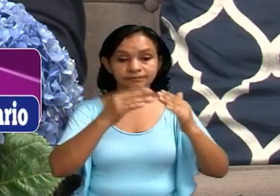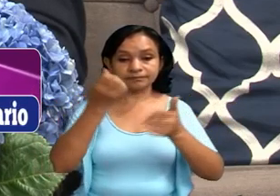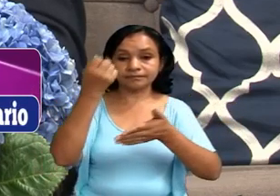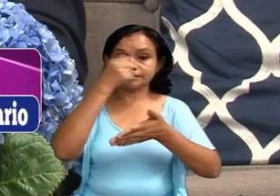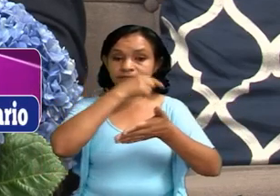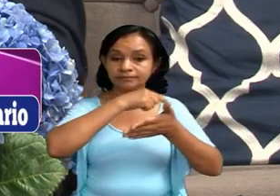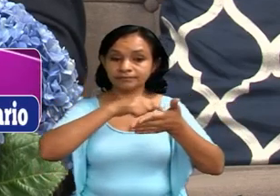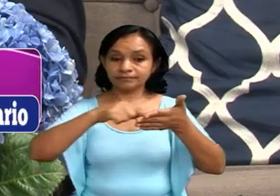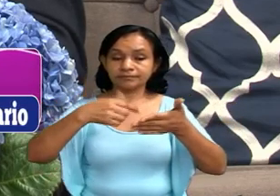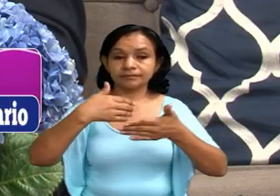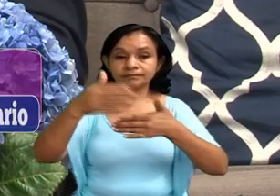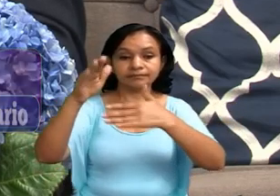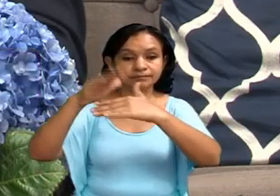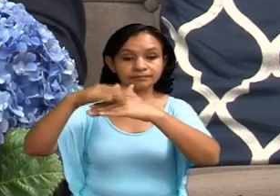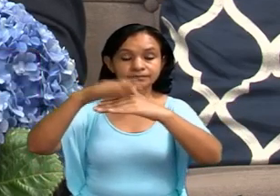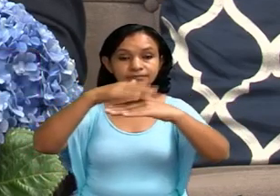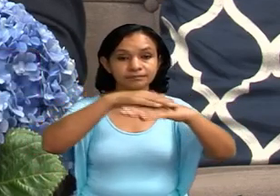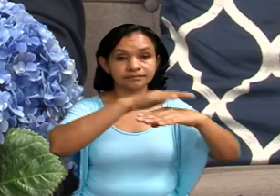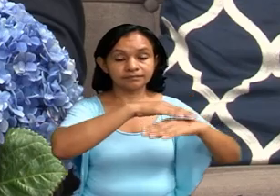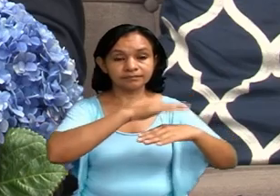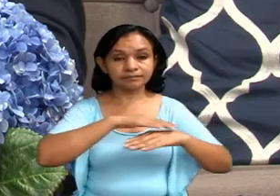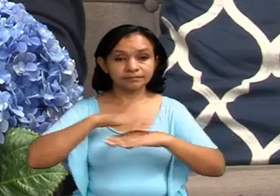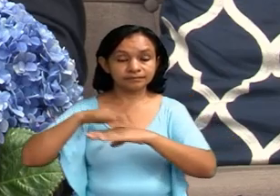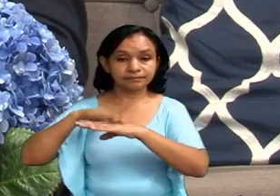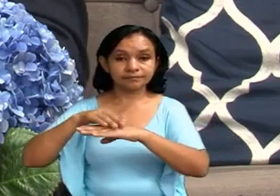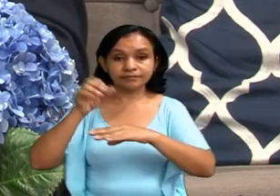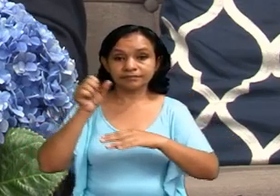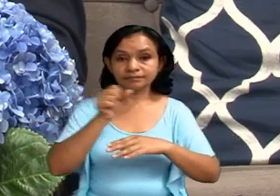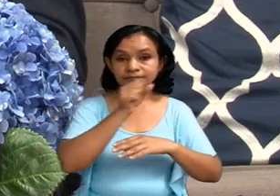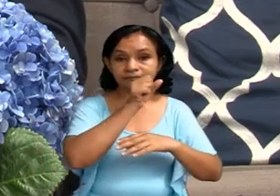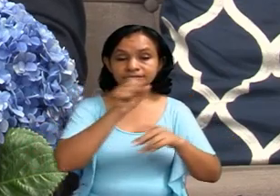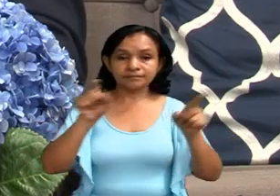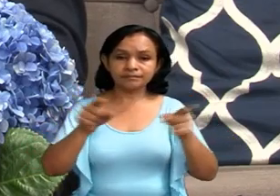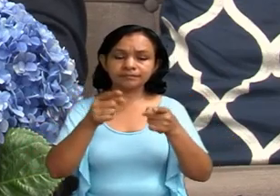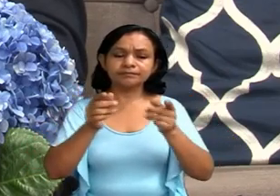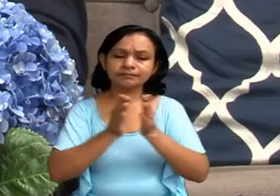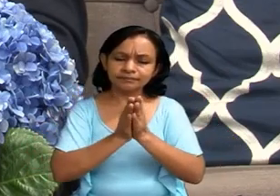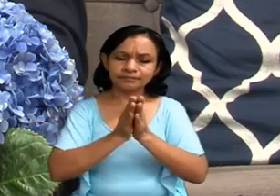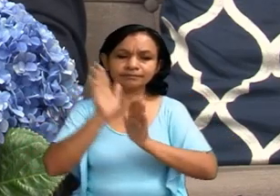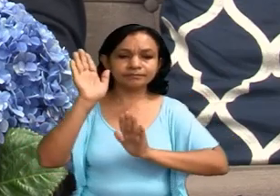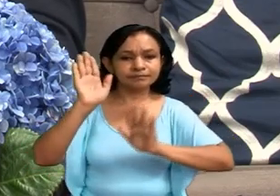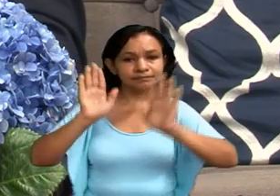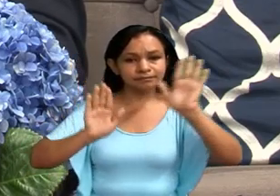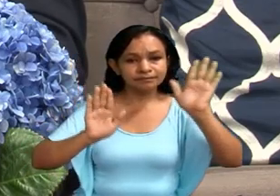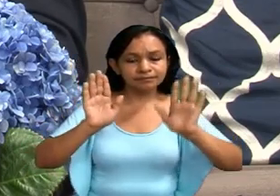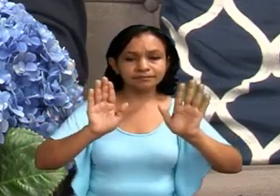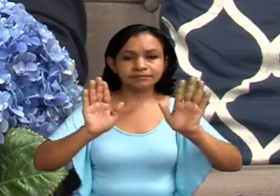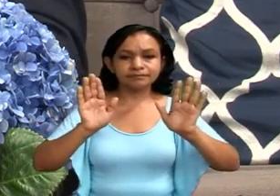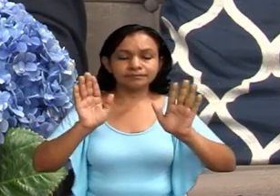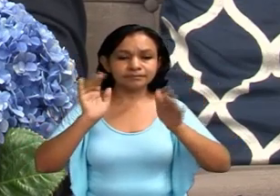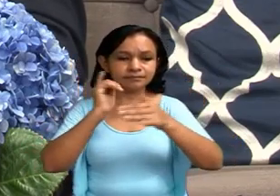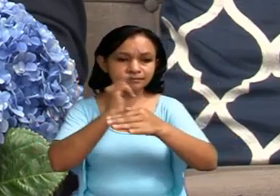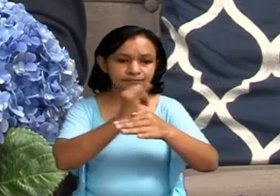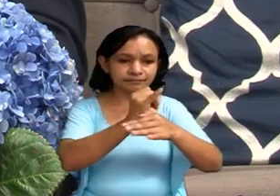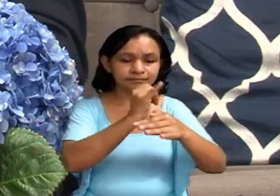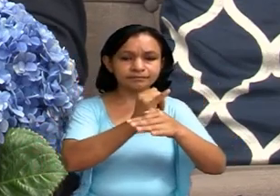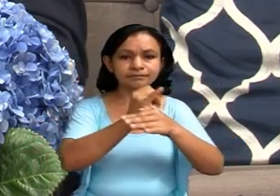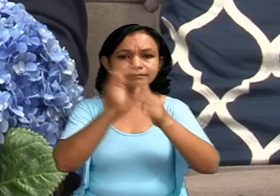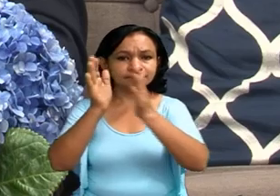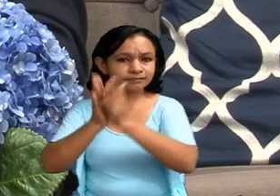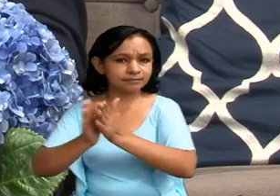semanas, cuando tengamos la convocatoria de los coros municipales, pues participemos, tanto muchachos de iglesia, de